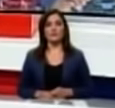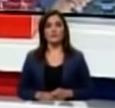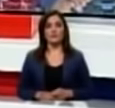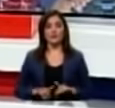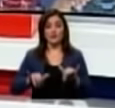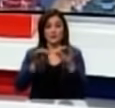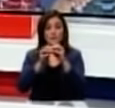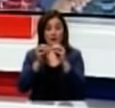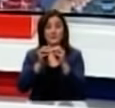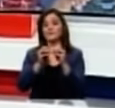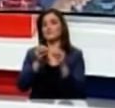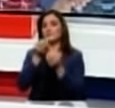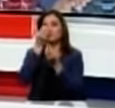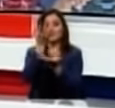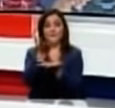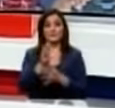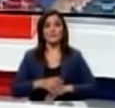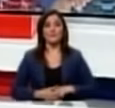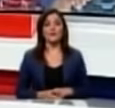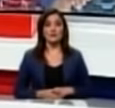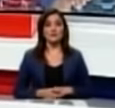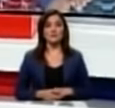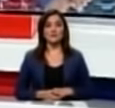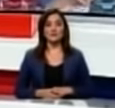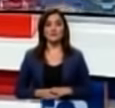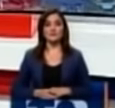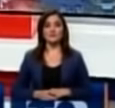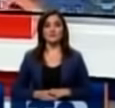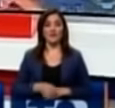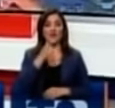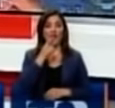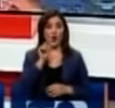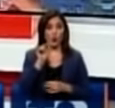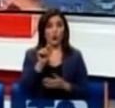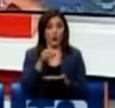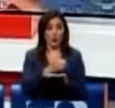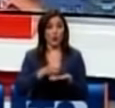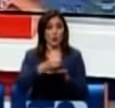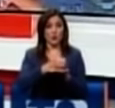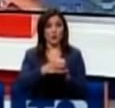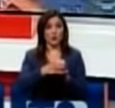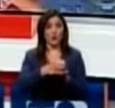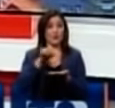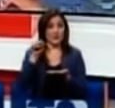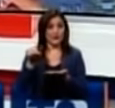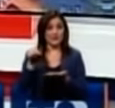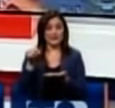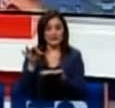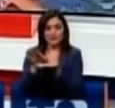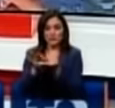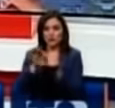Seguimos informando. El socavón que acabó con la mayor parte de la infraestructura de una escuela en Zaruma, en la provincia de El Oro,